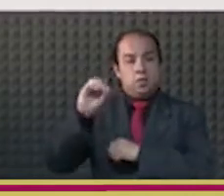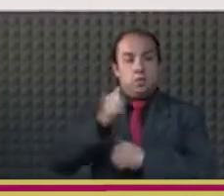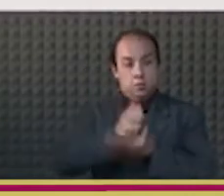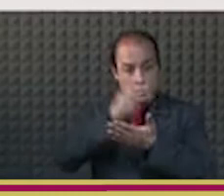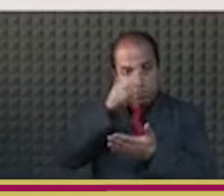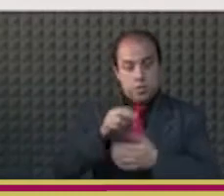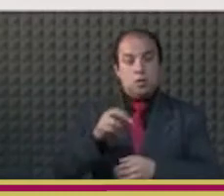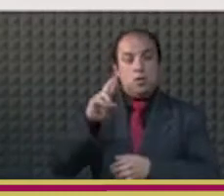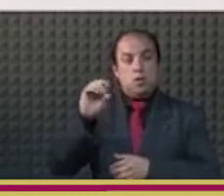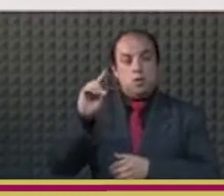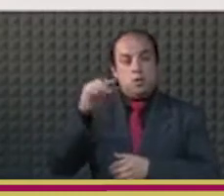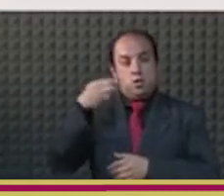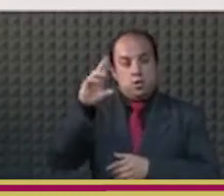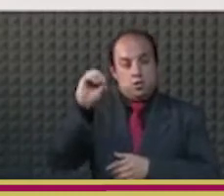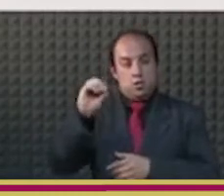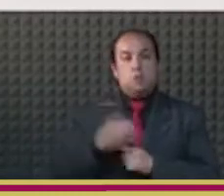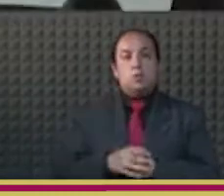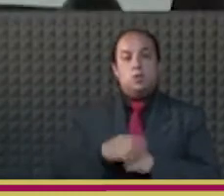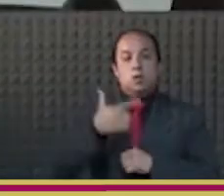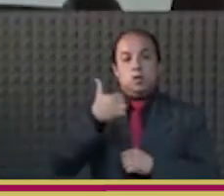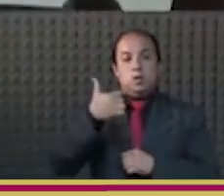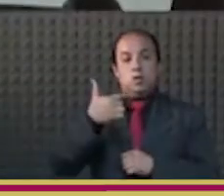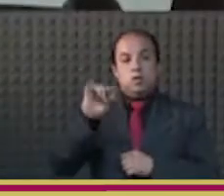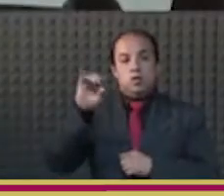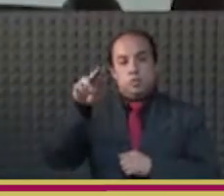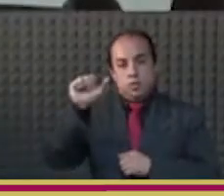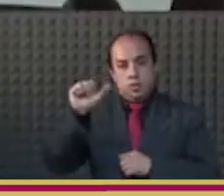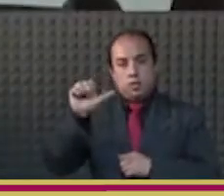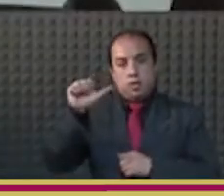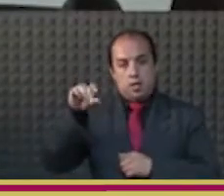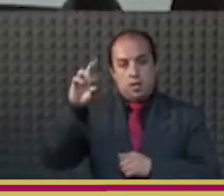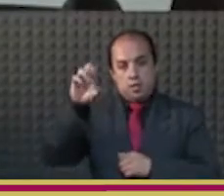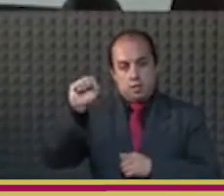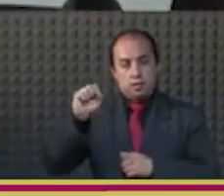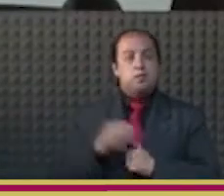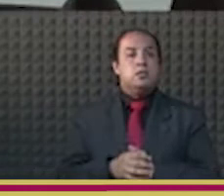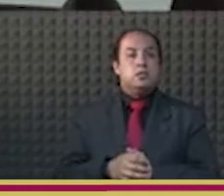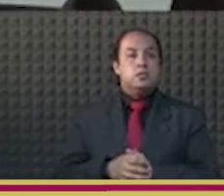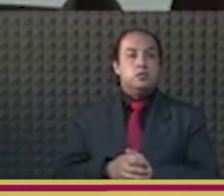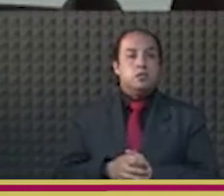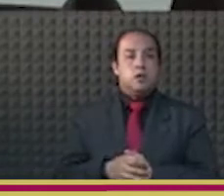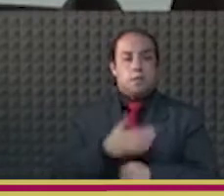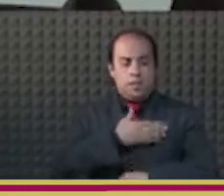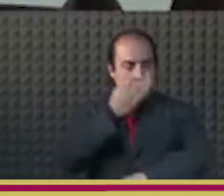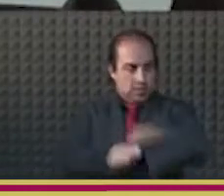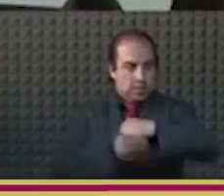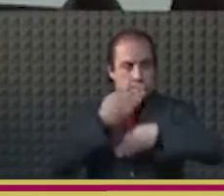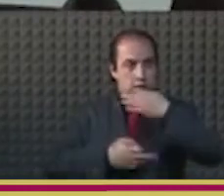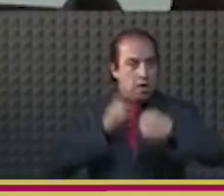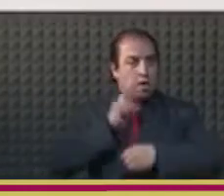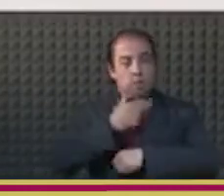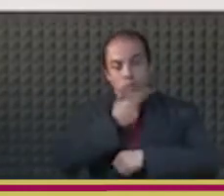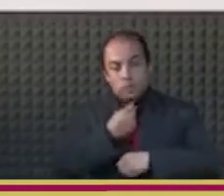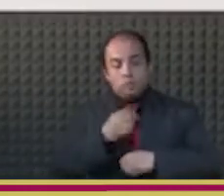Rodrigo Ramírez, Giovanna González, Andrés Chávez, Muy buenas tardes a todas y